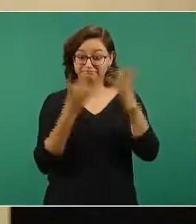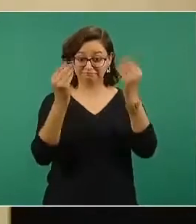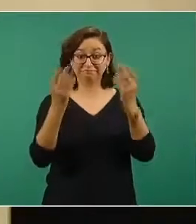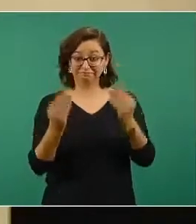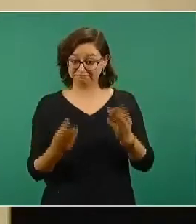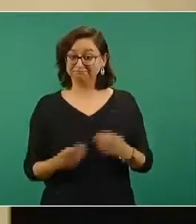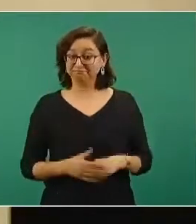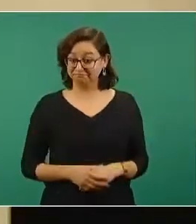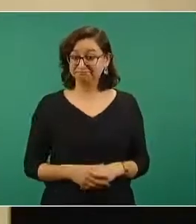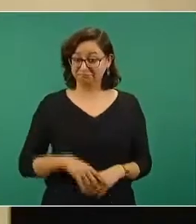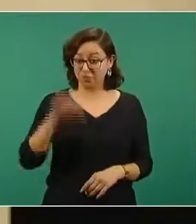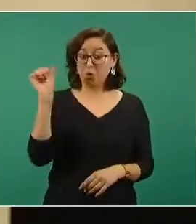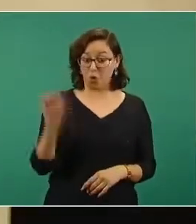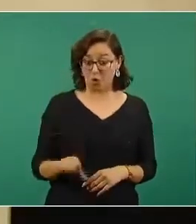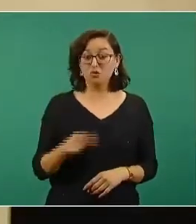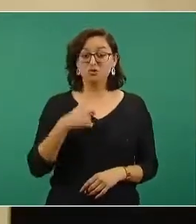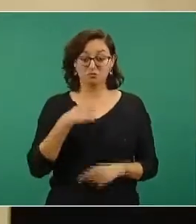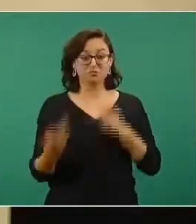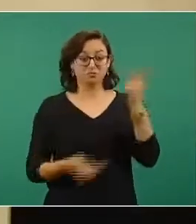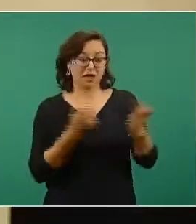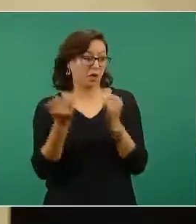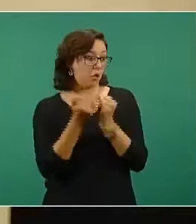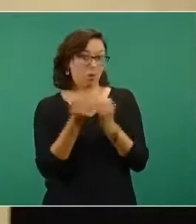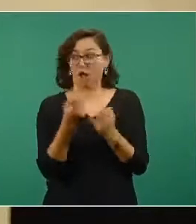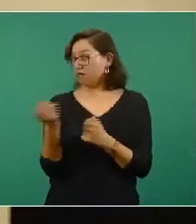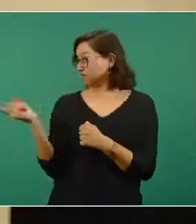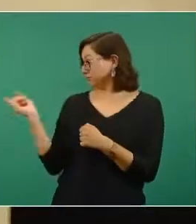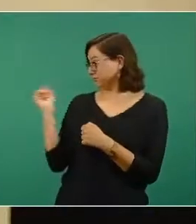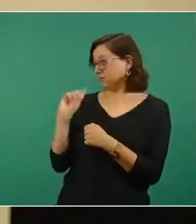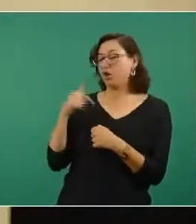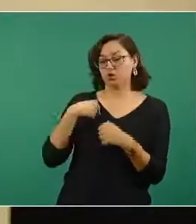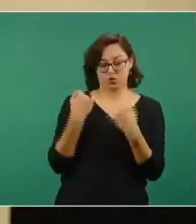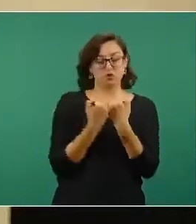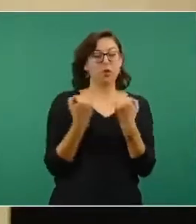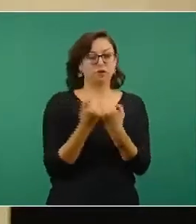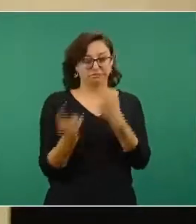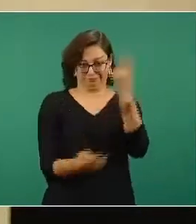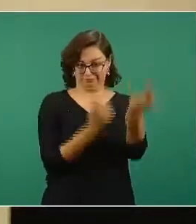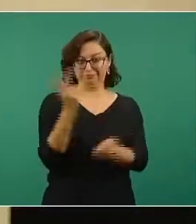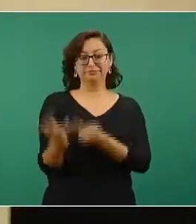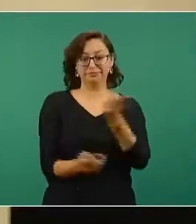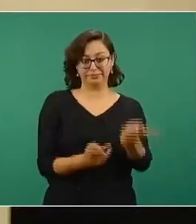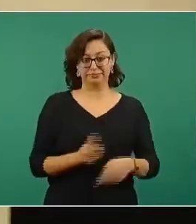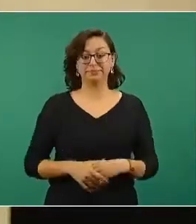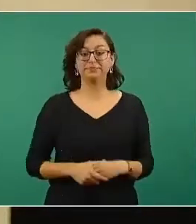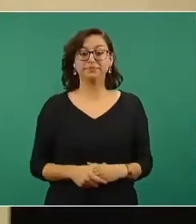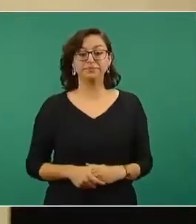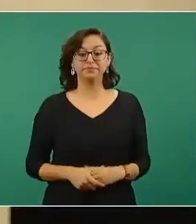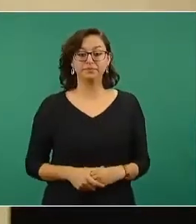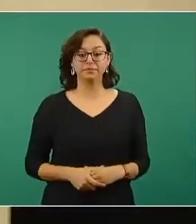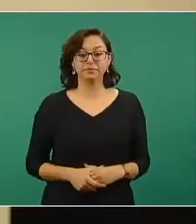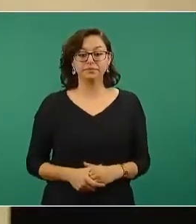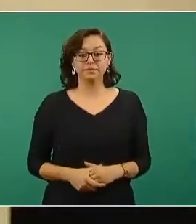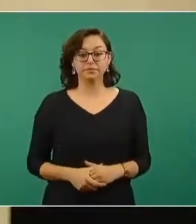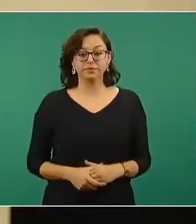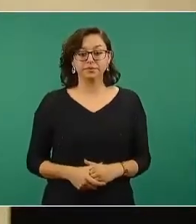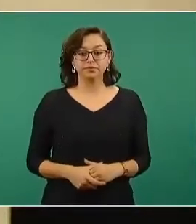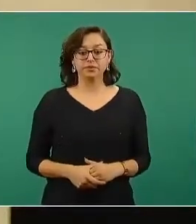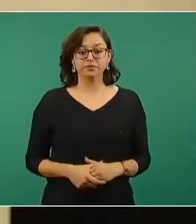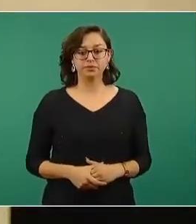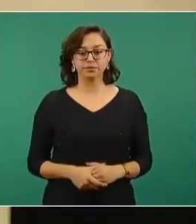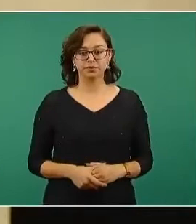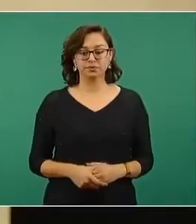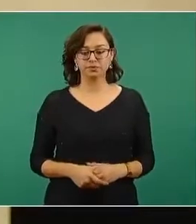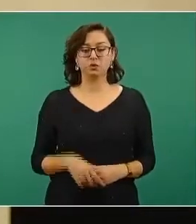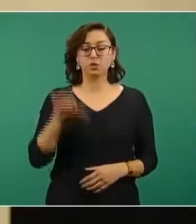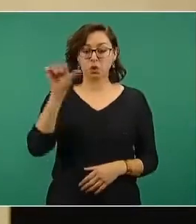Ahora sí, les voy a seguir el ejemplo. Bueno, la primera es, hoy en la mañana le preguntaron al